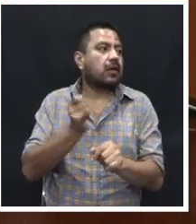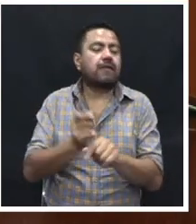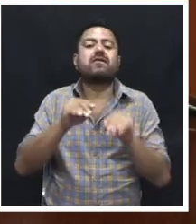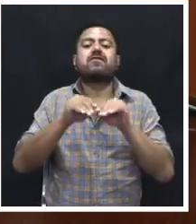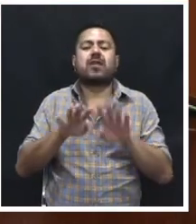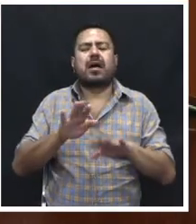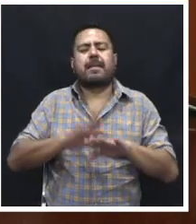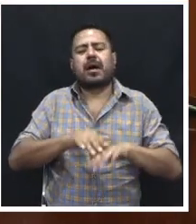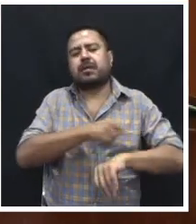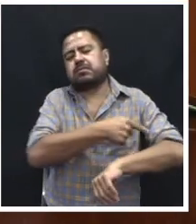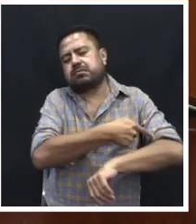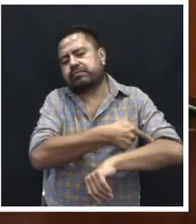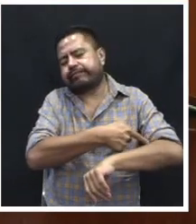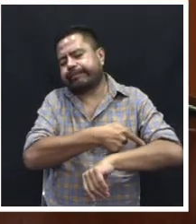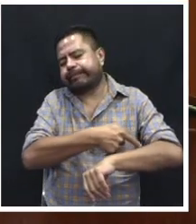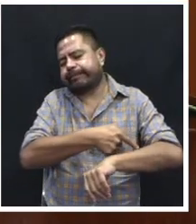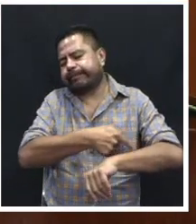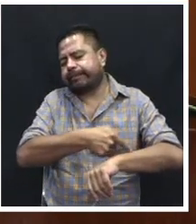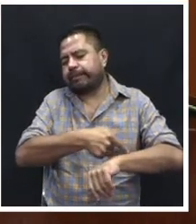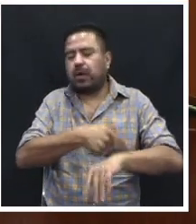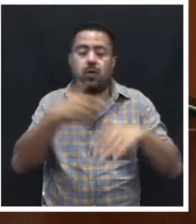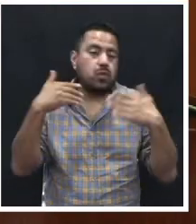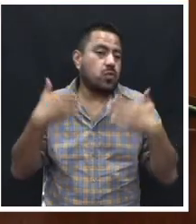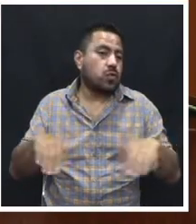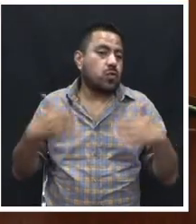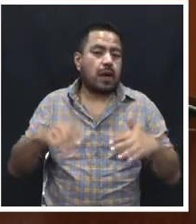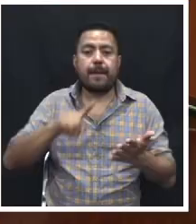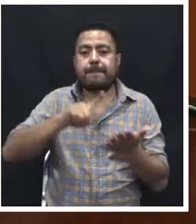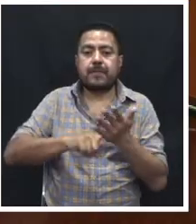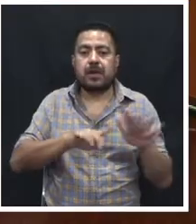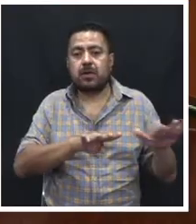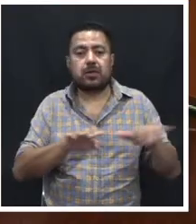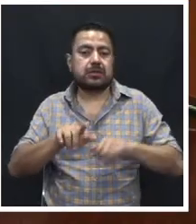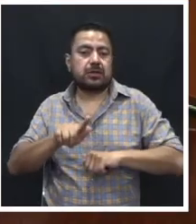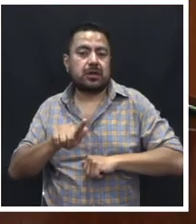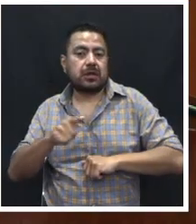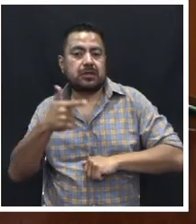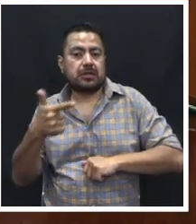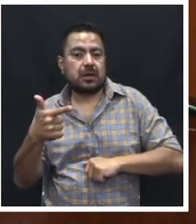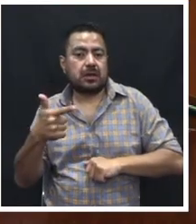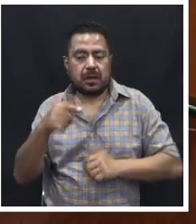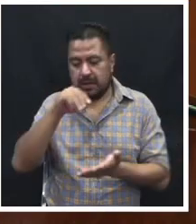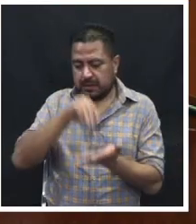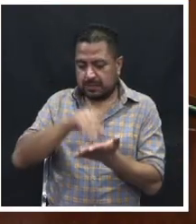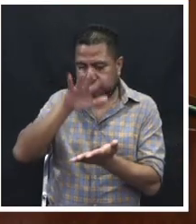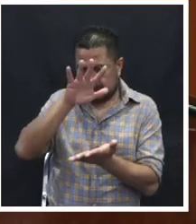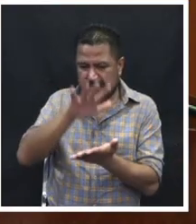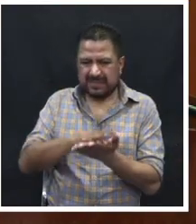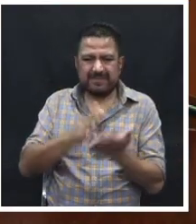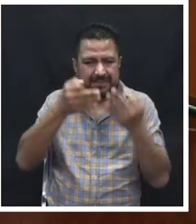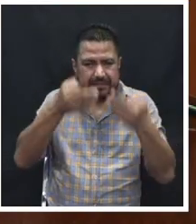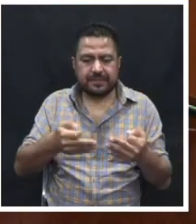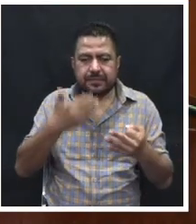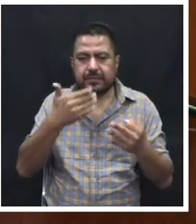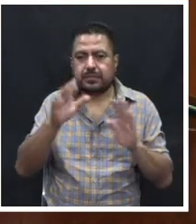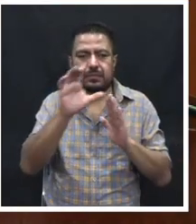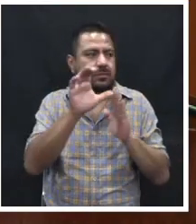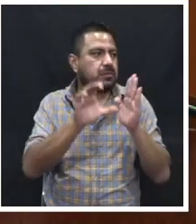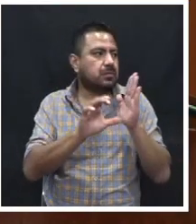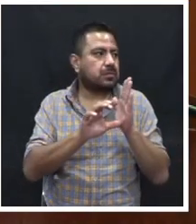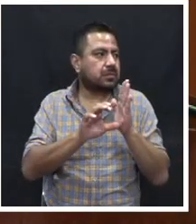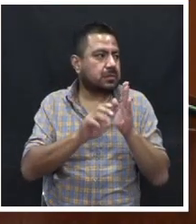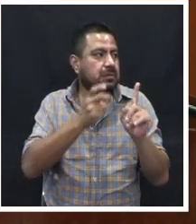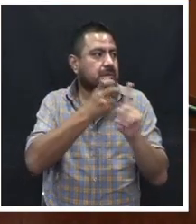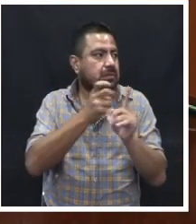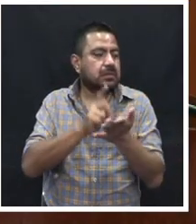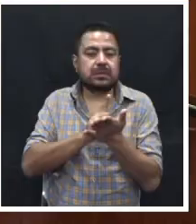un largo camino ya, desde que en 1977 se estableciera constitucionalmente que este